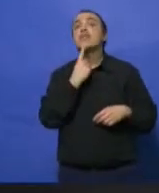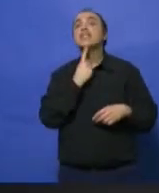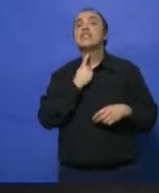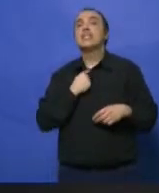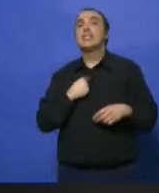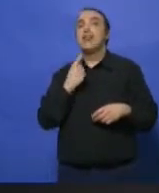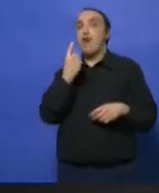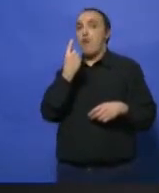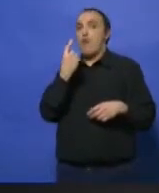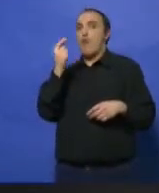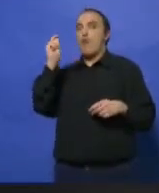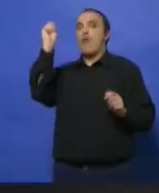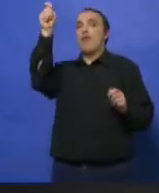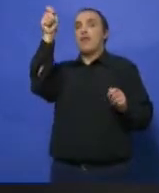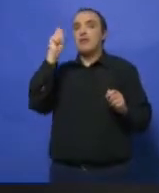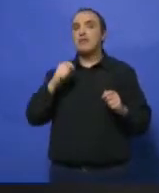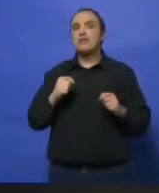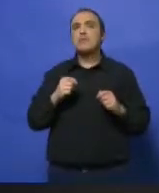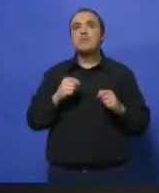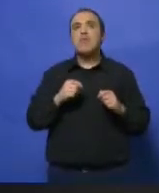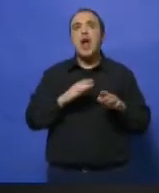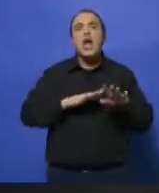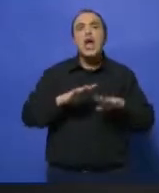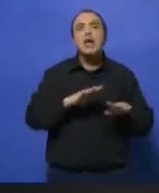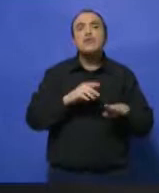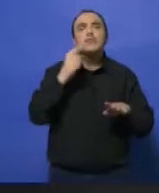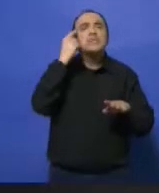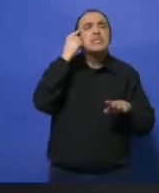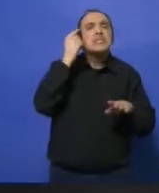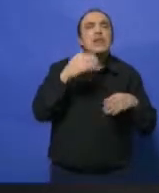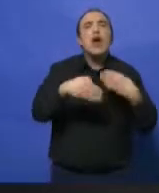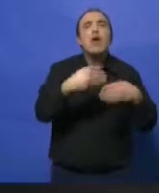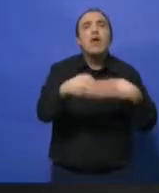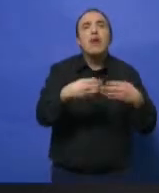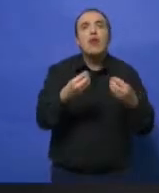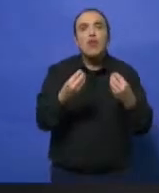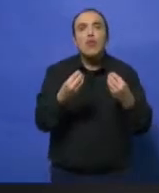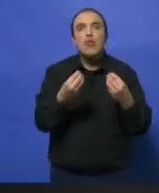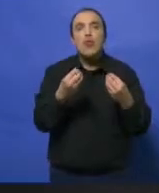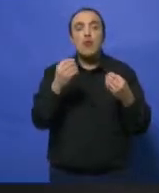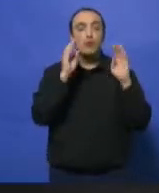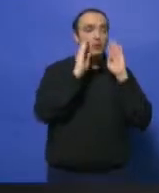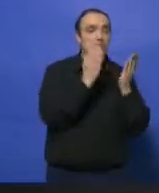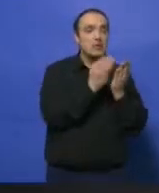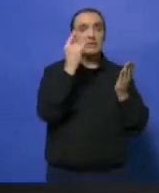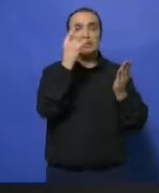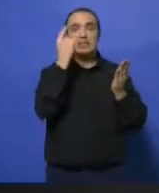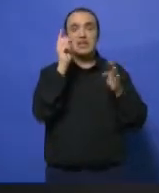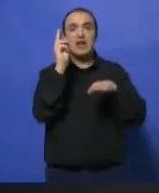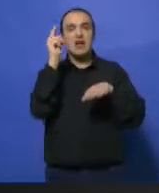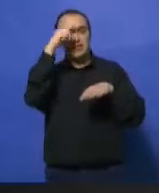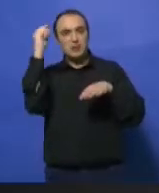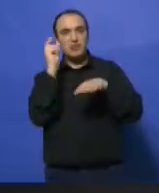particular, que es producido y generado y pensado, obviamente, al 100% por estudiantes de la Universidad Nacional de Villa María, al igual que el primero